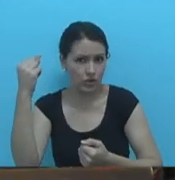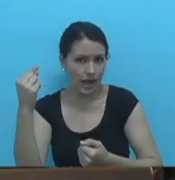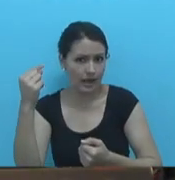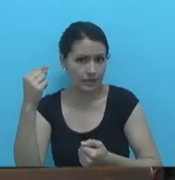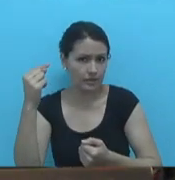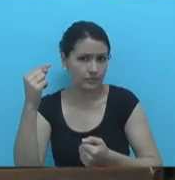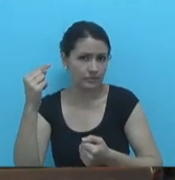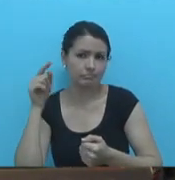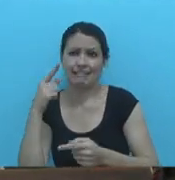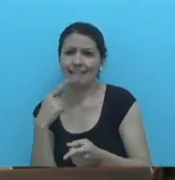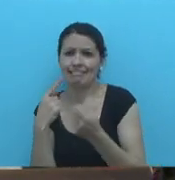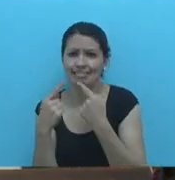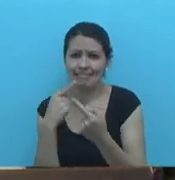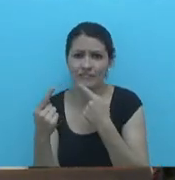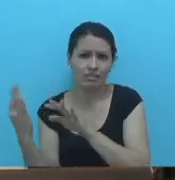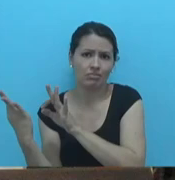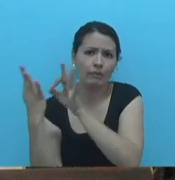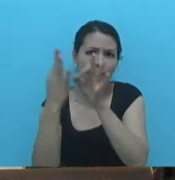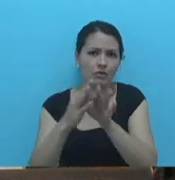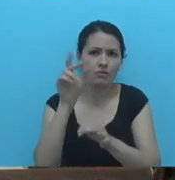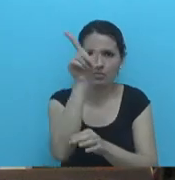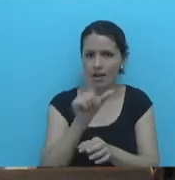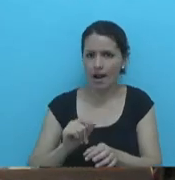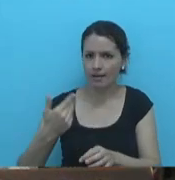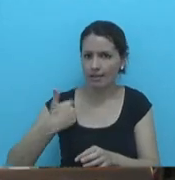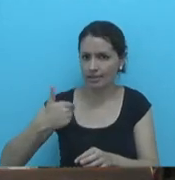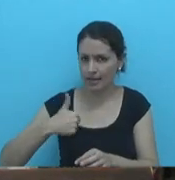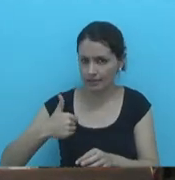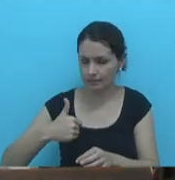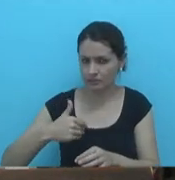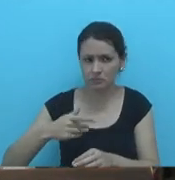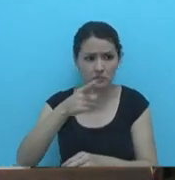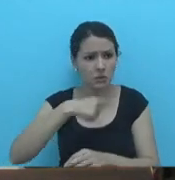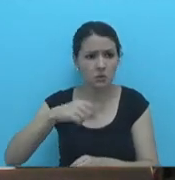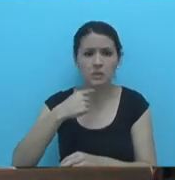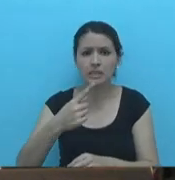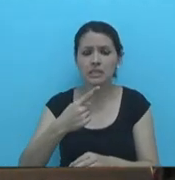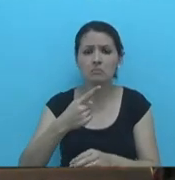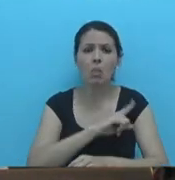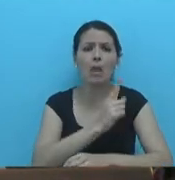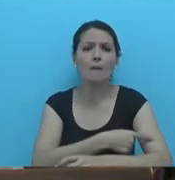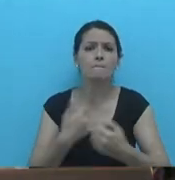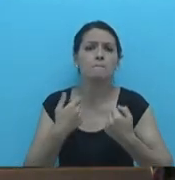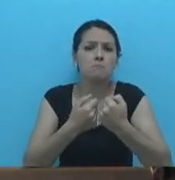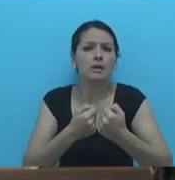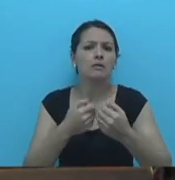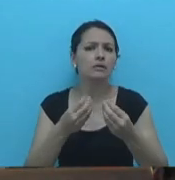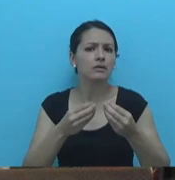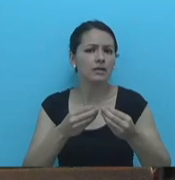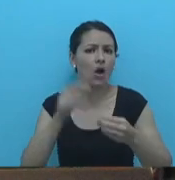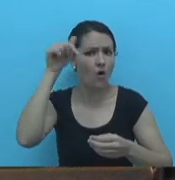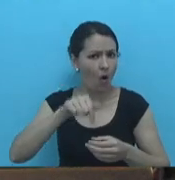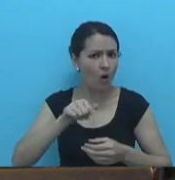debate llegó hasta la Argentina. ¿Qué se defiende cuando se defiende la soberanía? ¿Qué es hoy